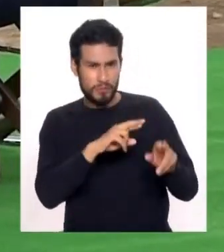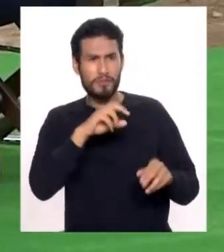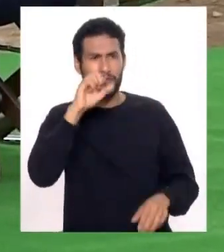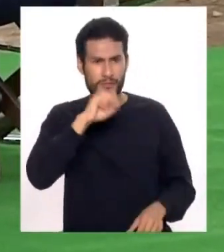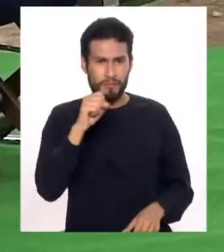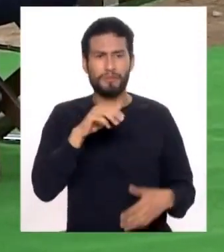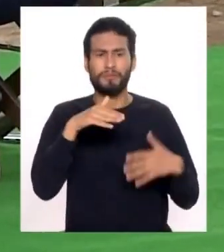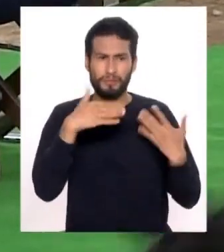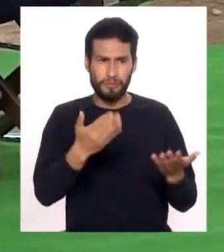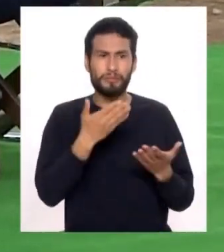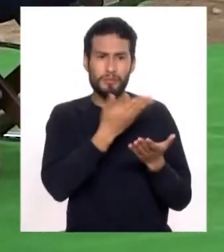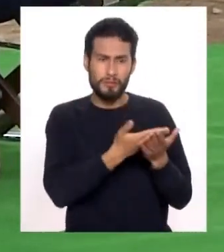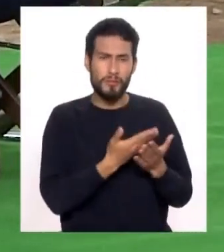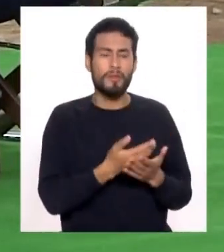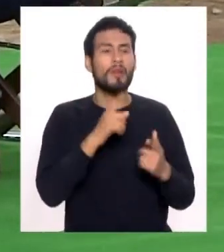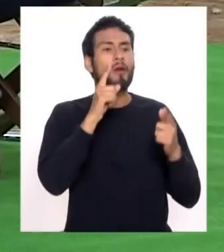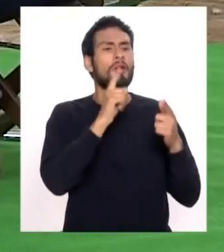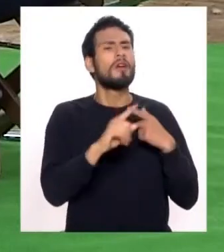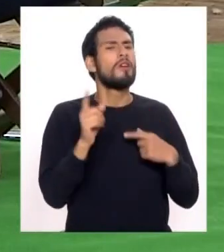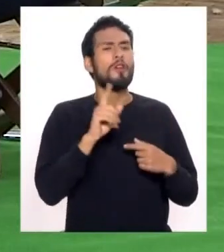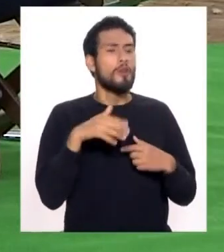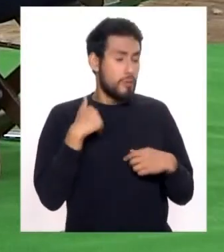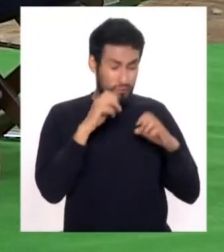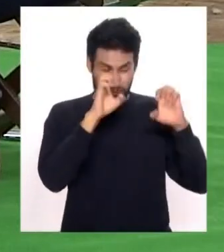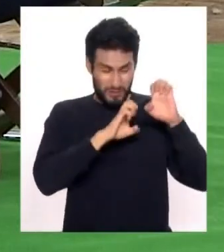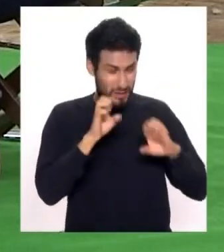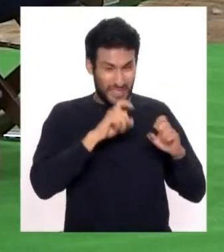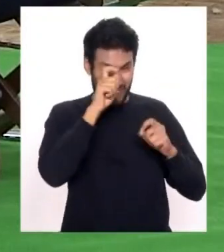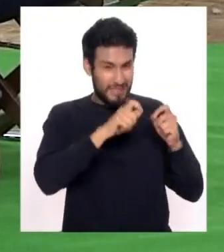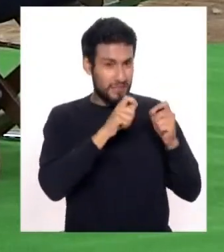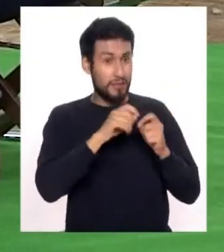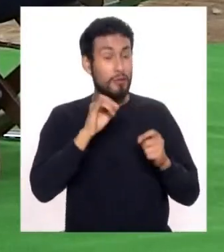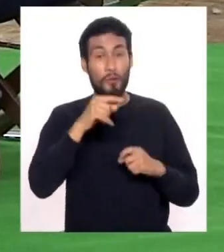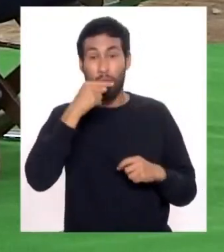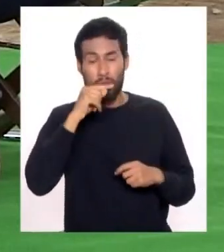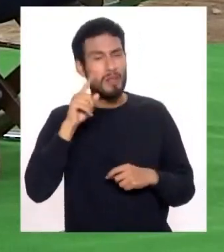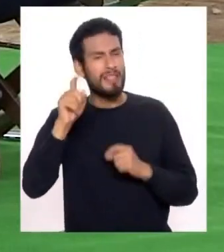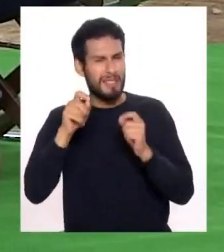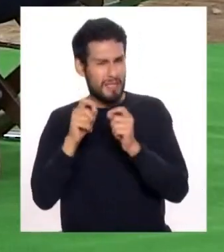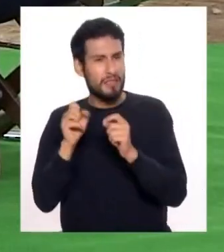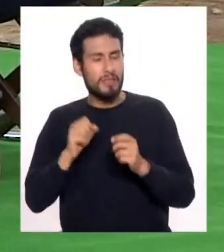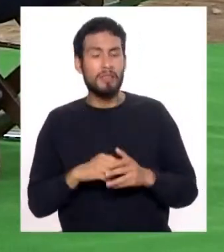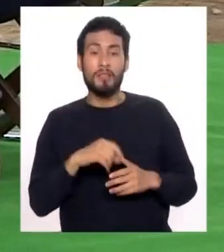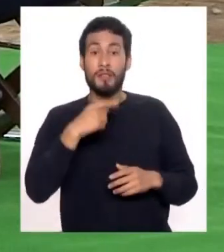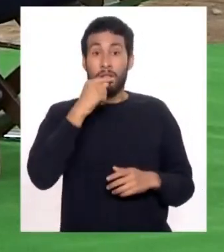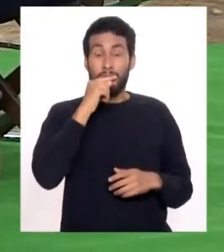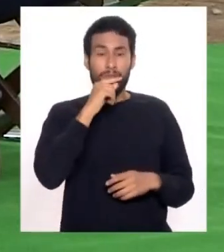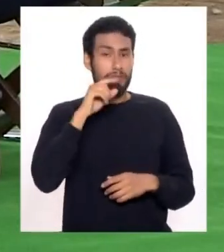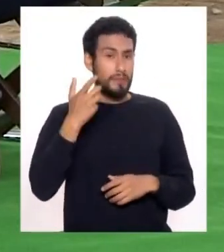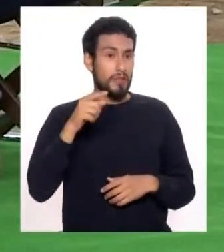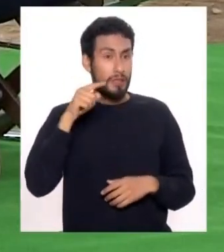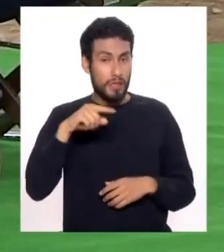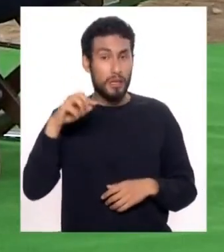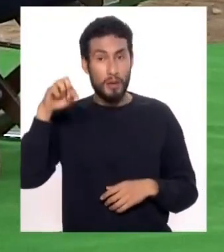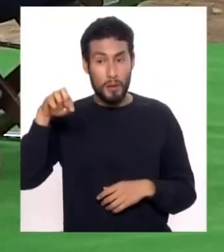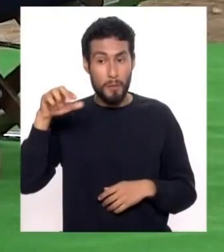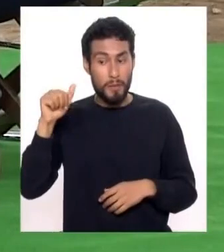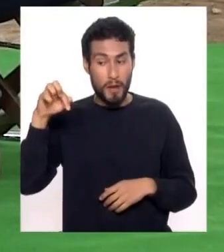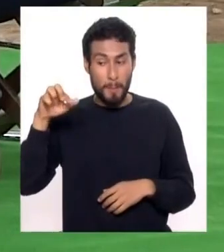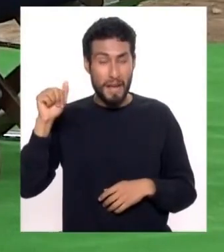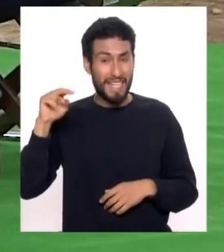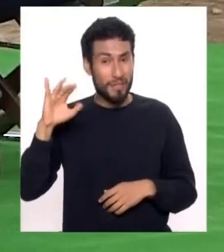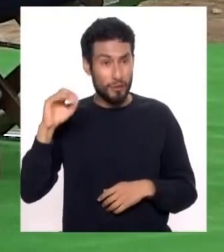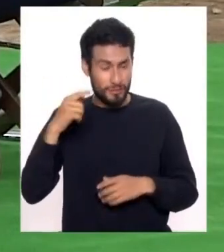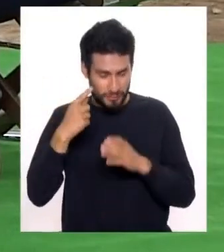sí hay pruebas. Lo que pasa es que no son tan específicas como en el caso de la mujer, ¿no? En la mujer se hace también el Papanicolaou, donde yo puedo hacer